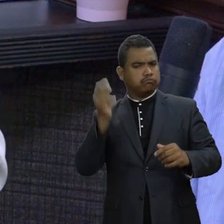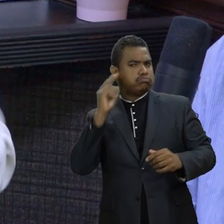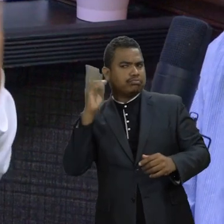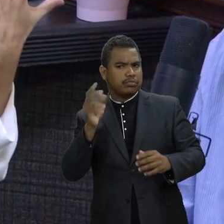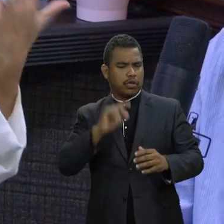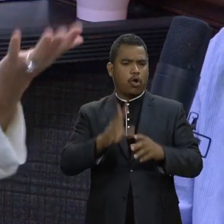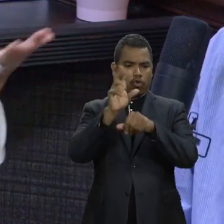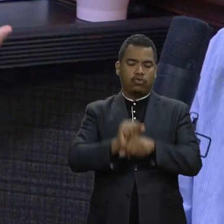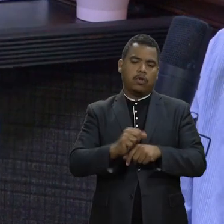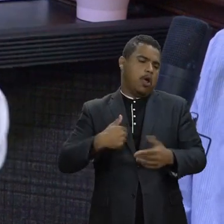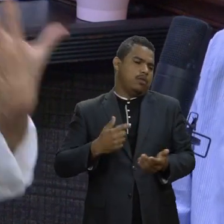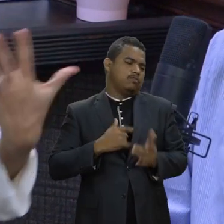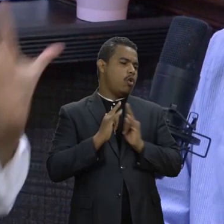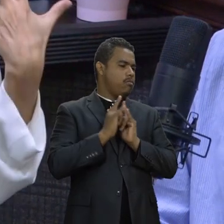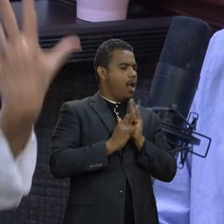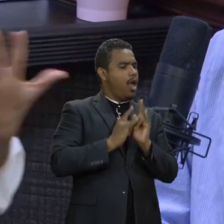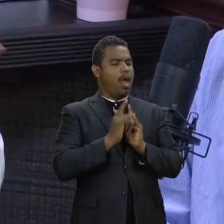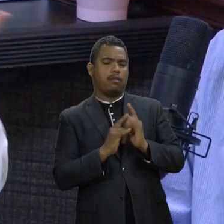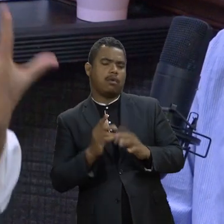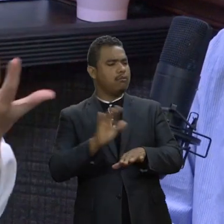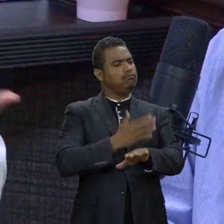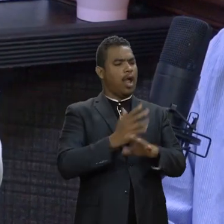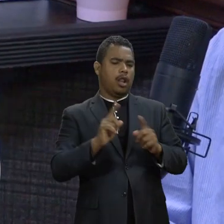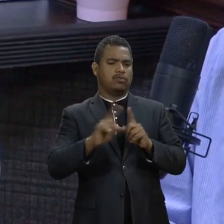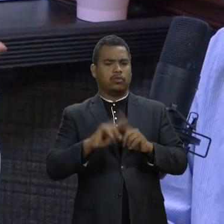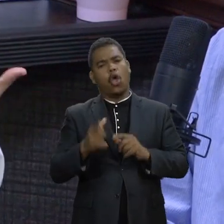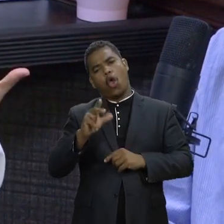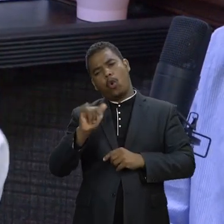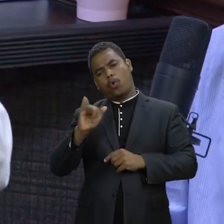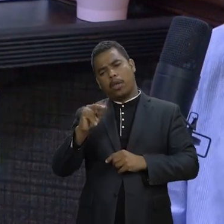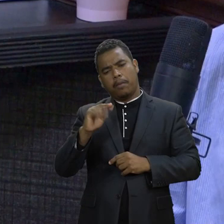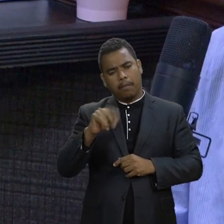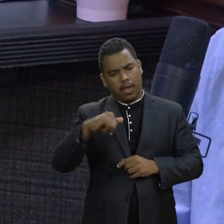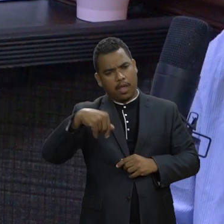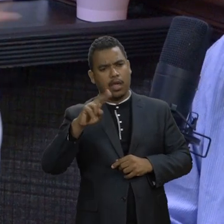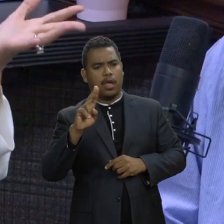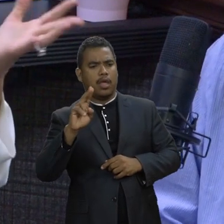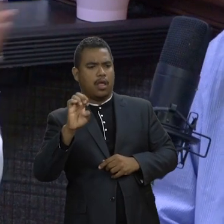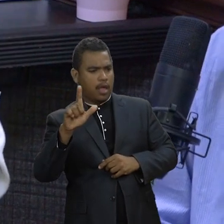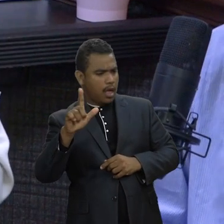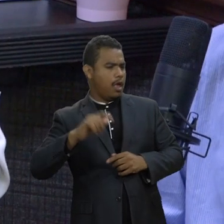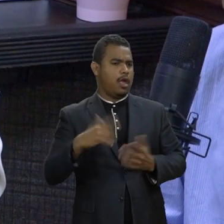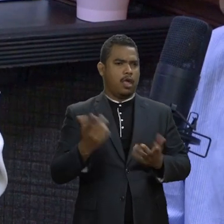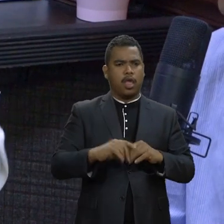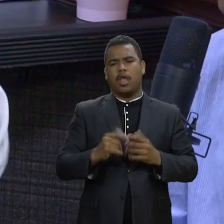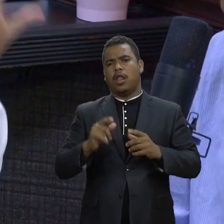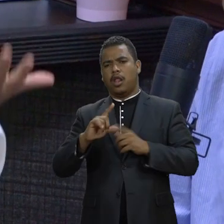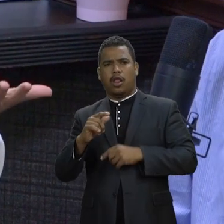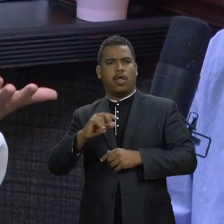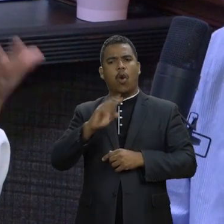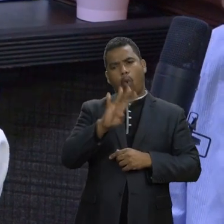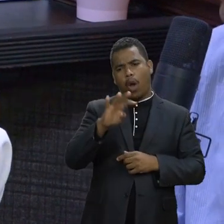La romántica, ese tipo de cosas. Me gusta Luis Miguel. Okay, me encanta. Alejandro Sanz. Juan